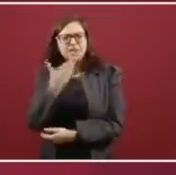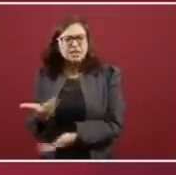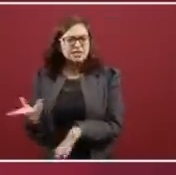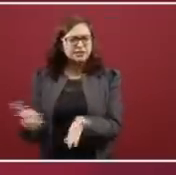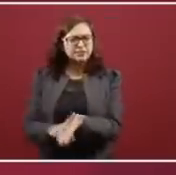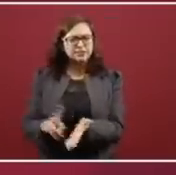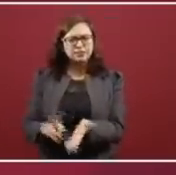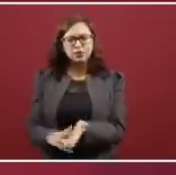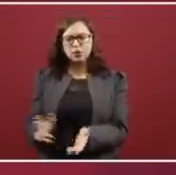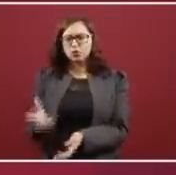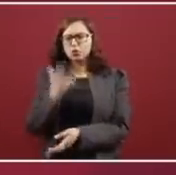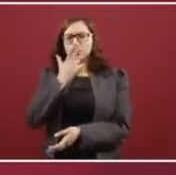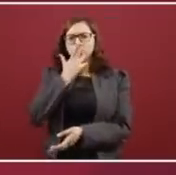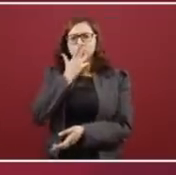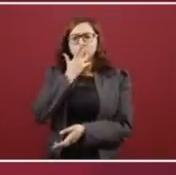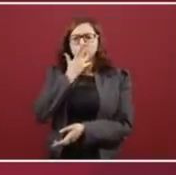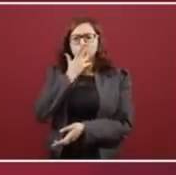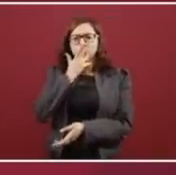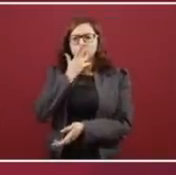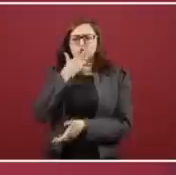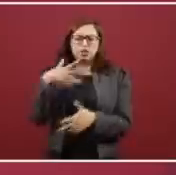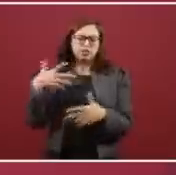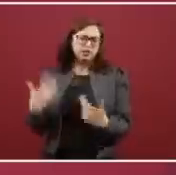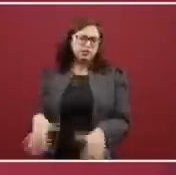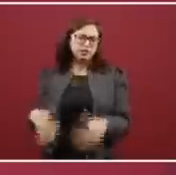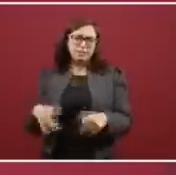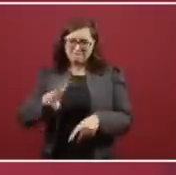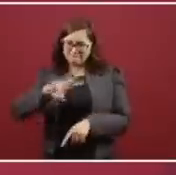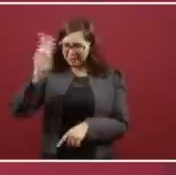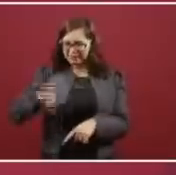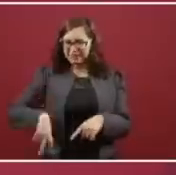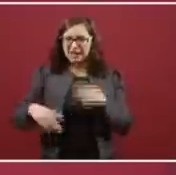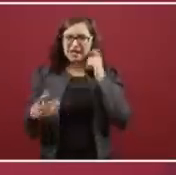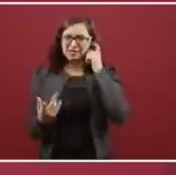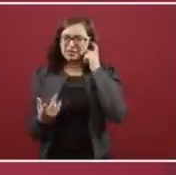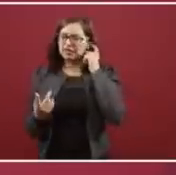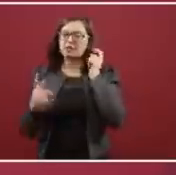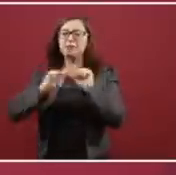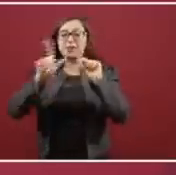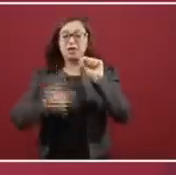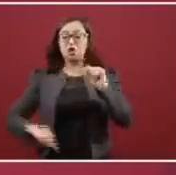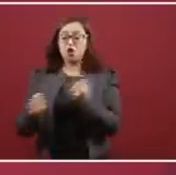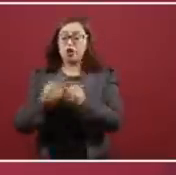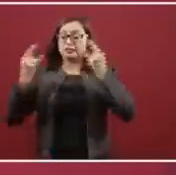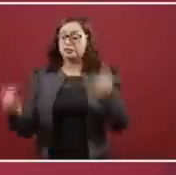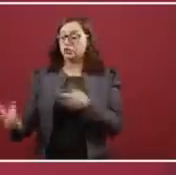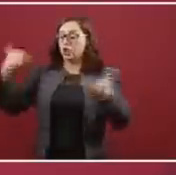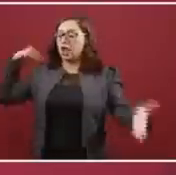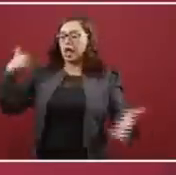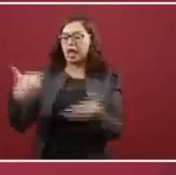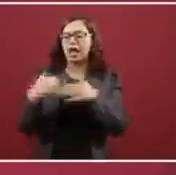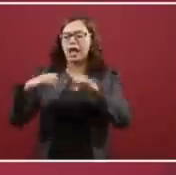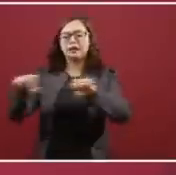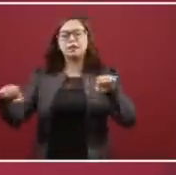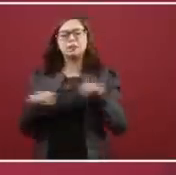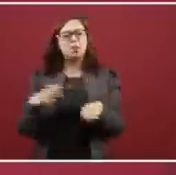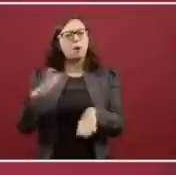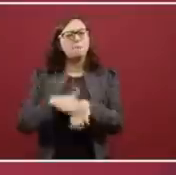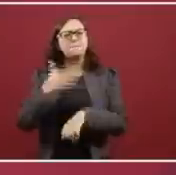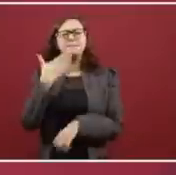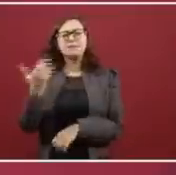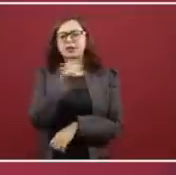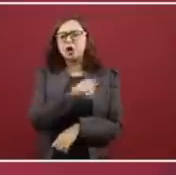el mejor gabinete que ha habido en la historia de méxico fue el gabinete del presidente juárez